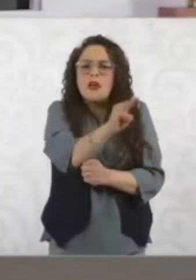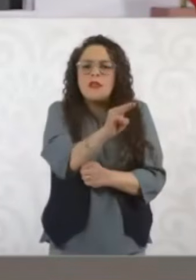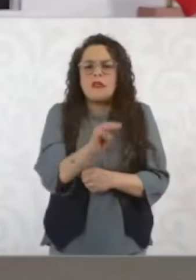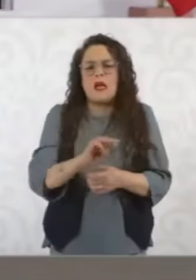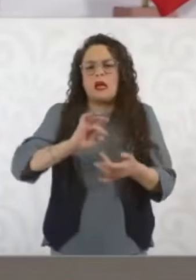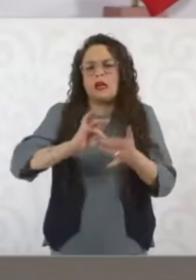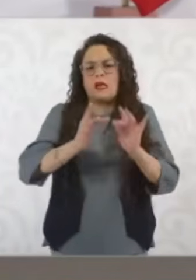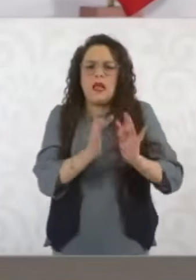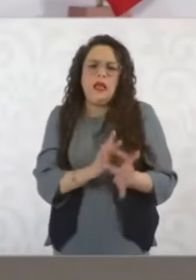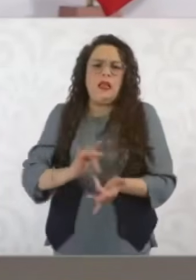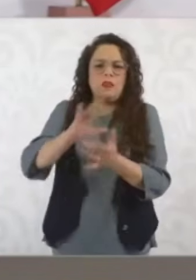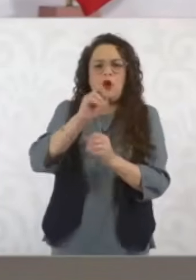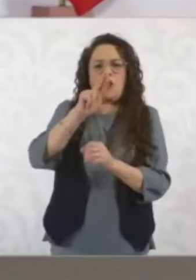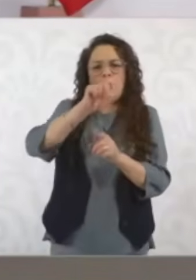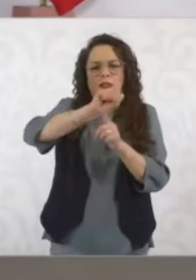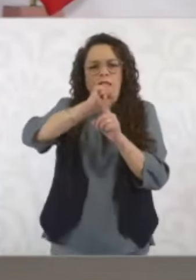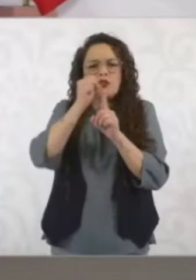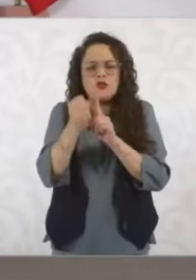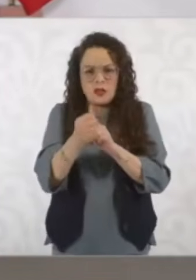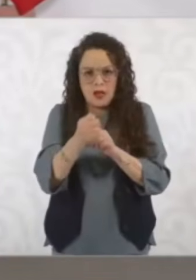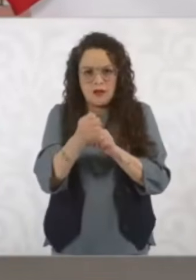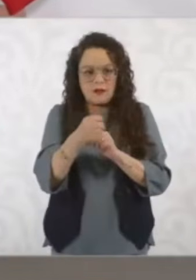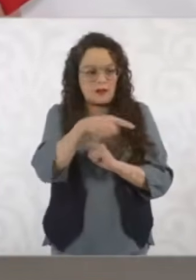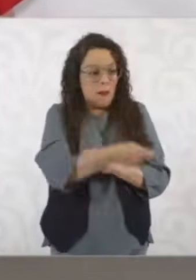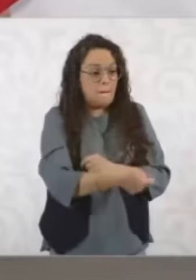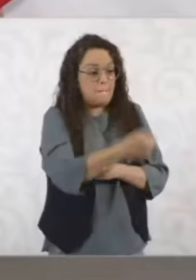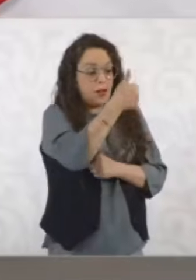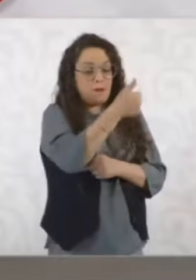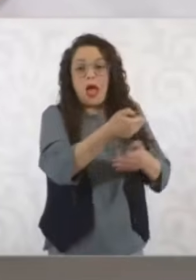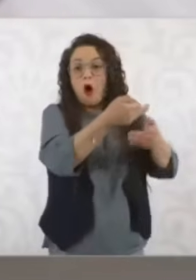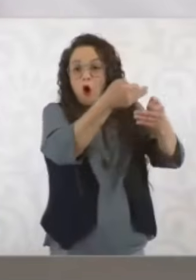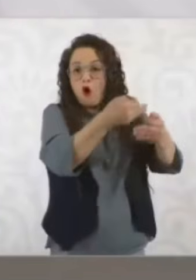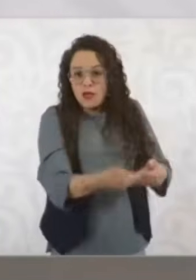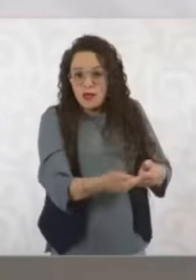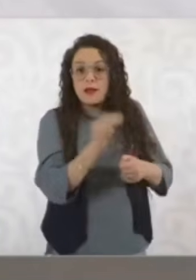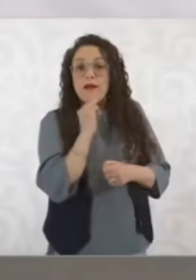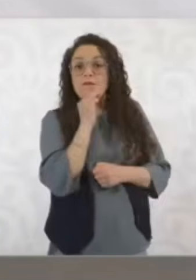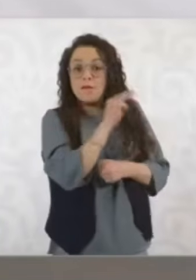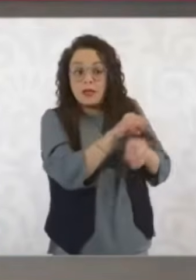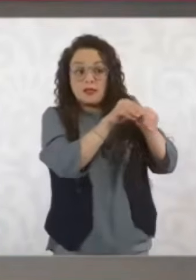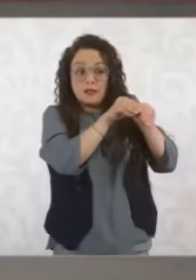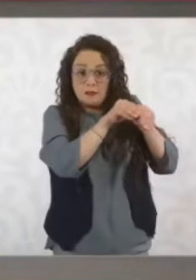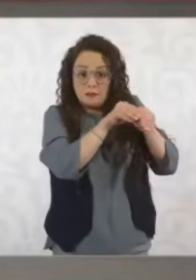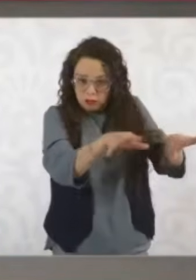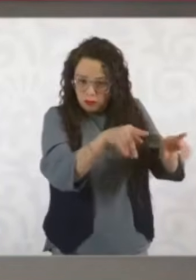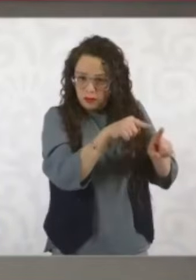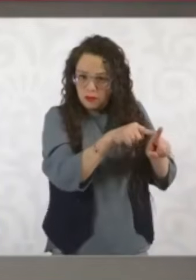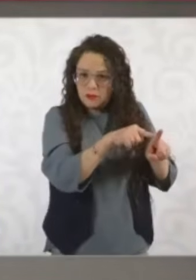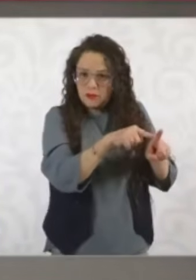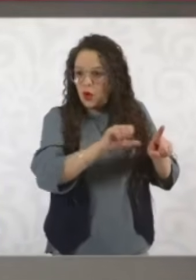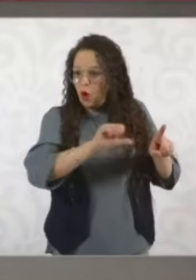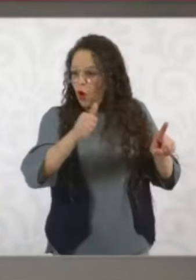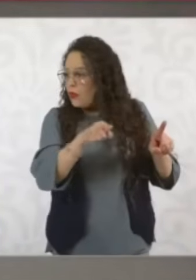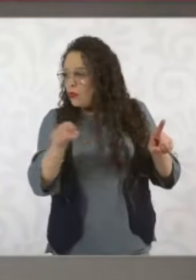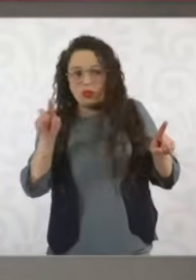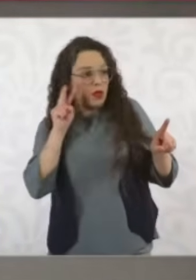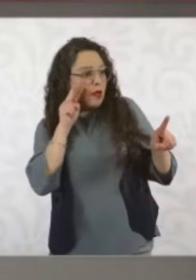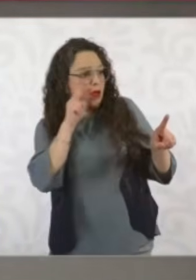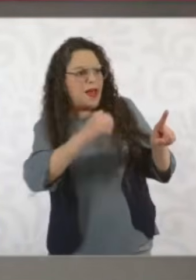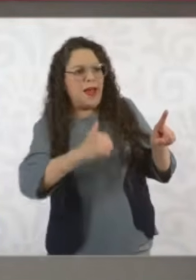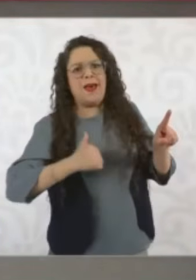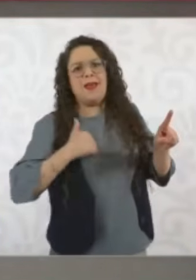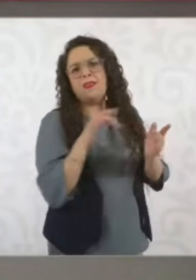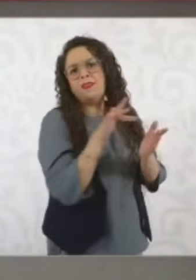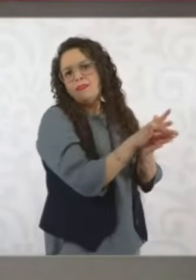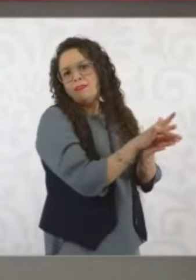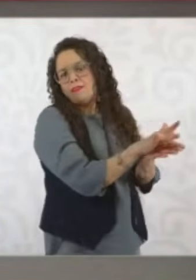los mensajes originales? Y luego, cómo se aprovechan, por un lado, por, digamos, una parte política,